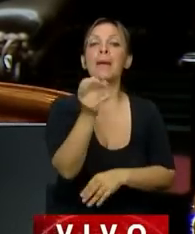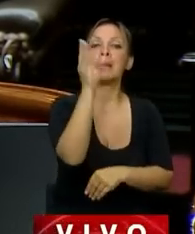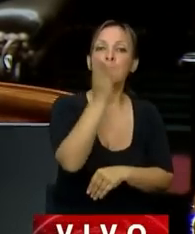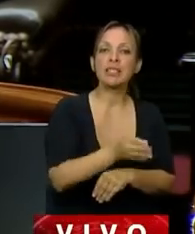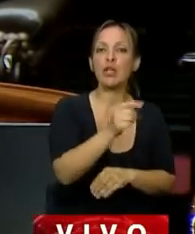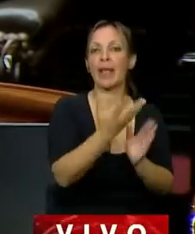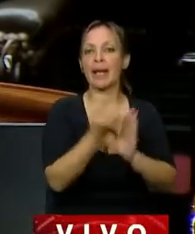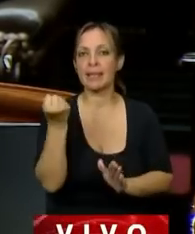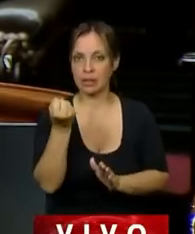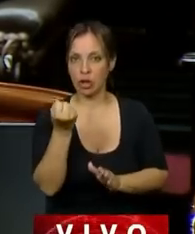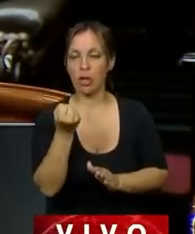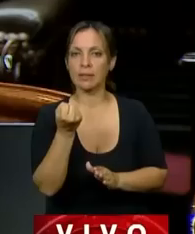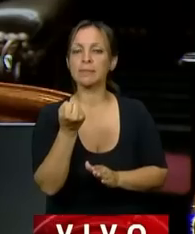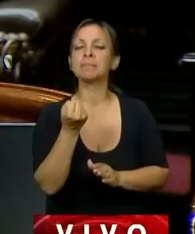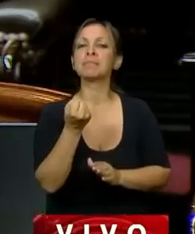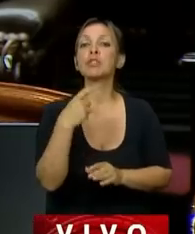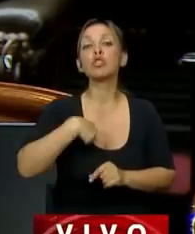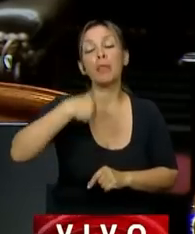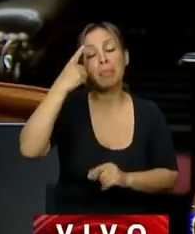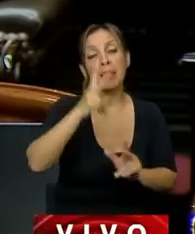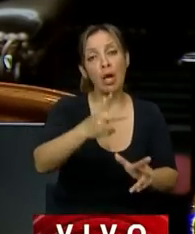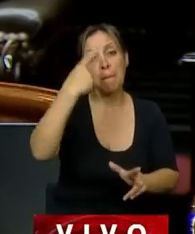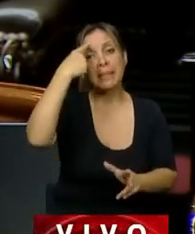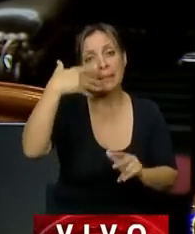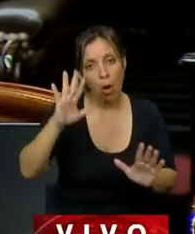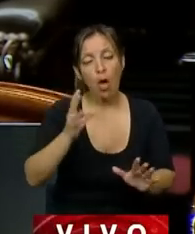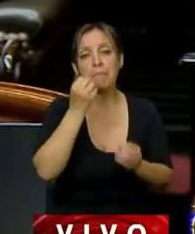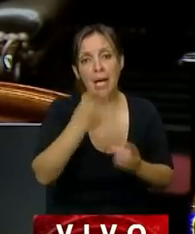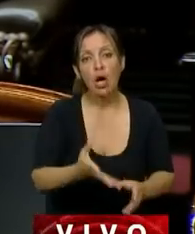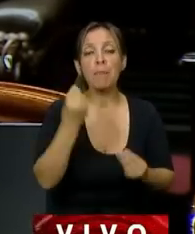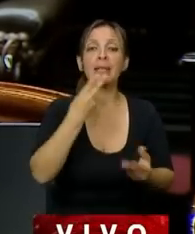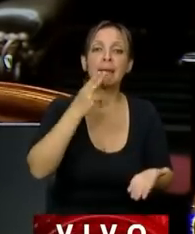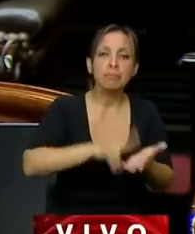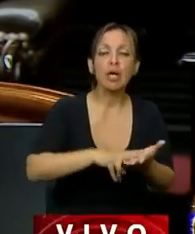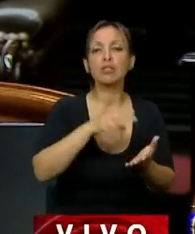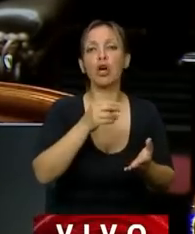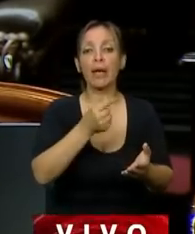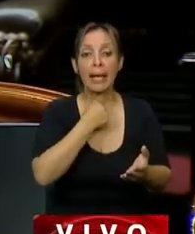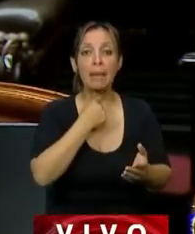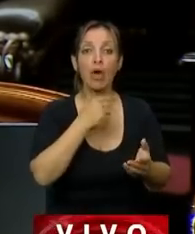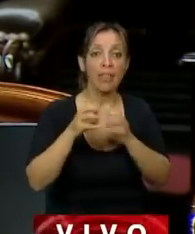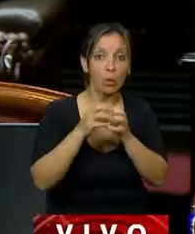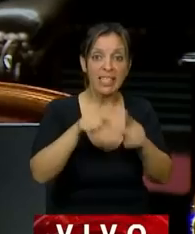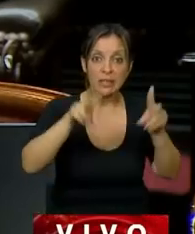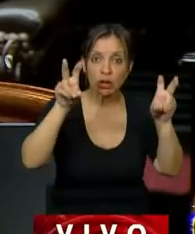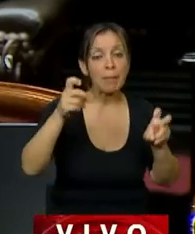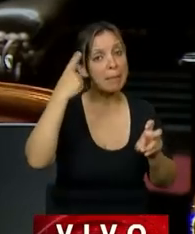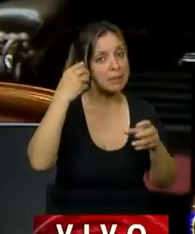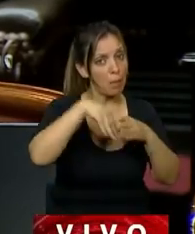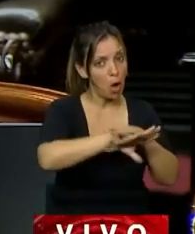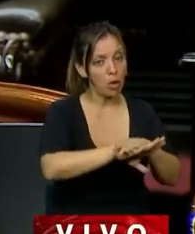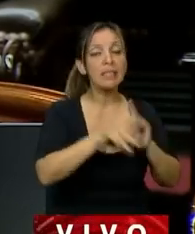20% de las retenciones. Pensémoslo, digo, para futuro, cuando haya un presupuesto menos corporativo, si queremos discutir alguna de estas cosas. Y